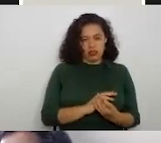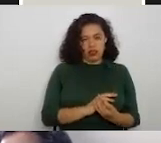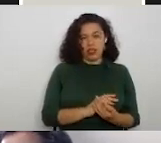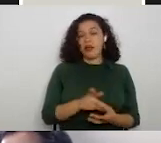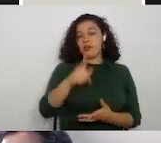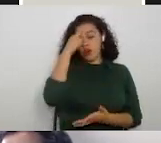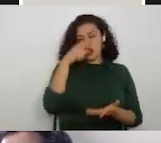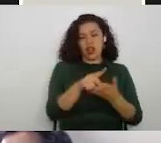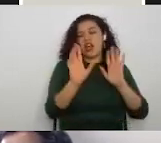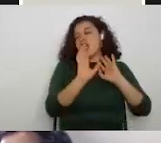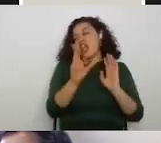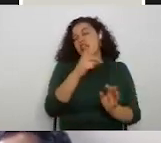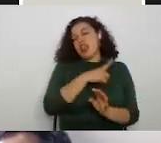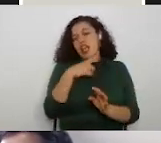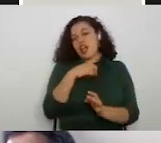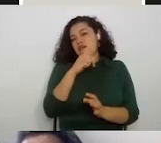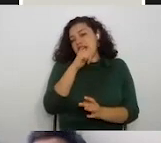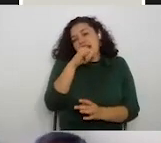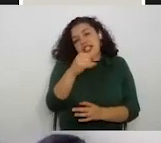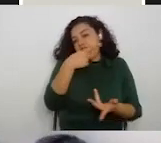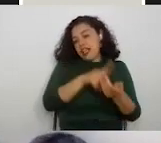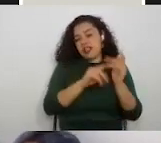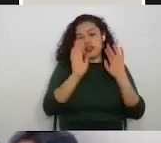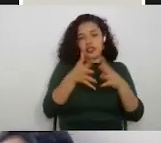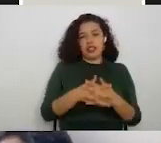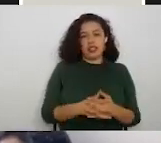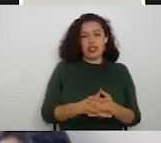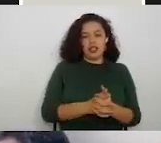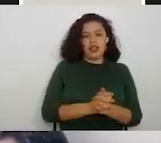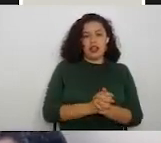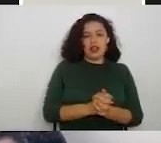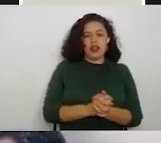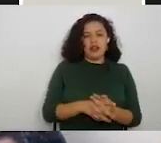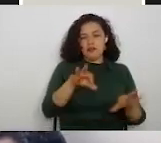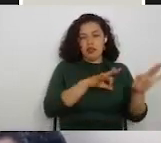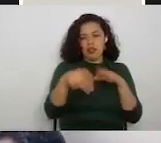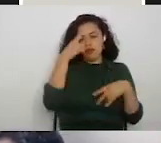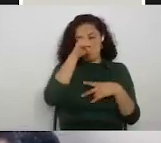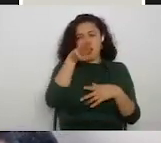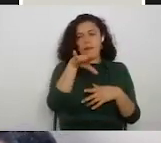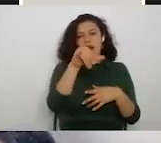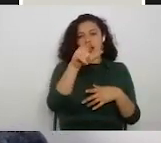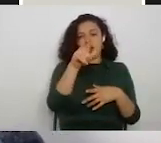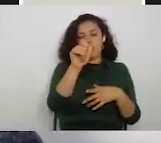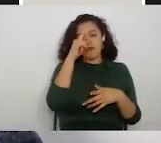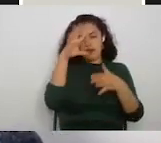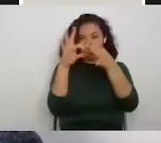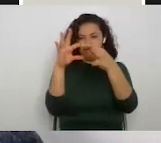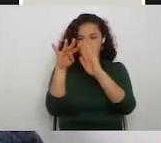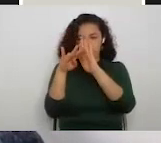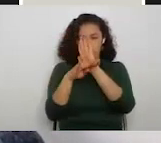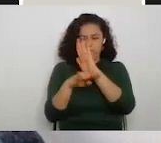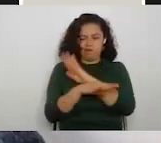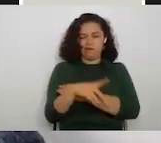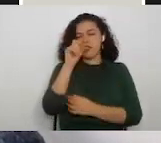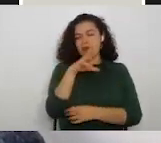implícito, ¿no? En el trabajo de elaboración de un manual de procedimientos, igual que de un manual